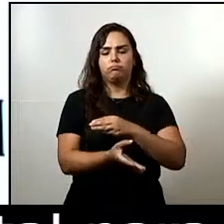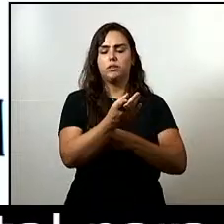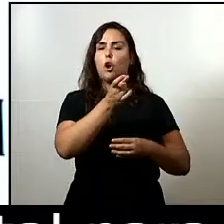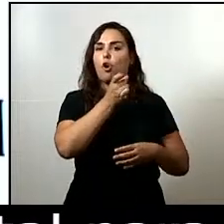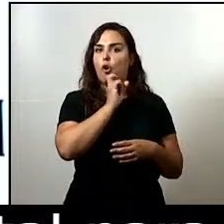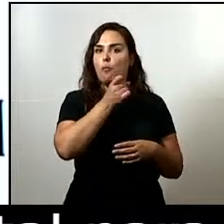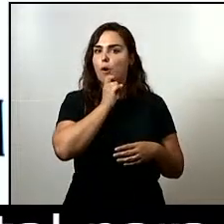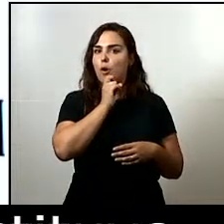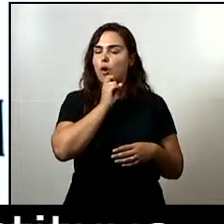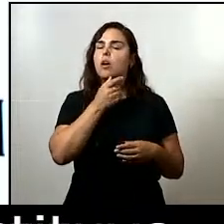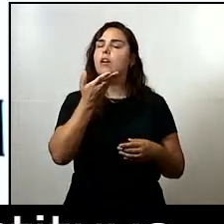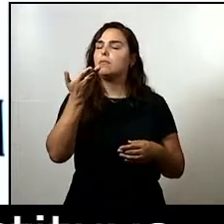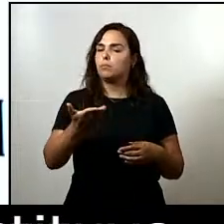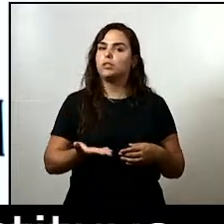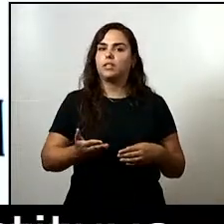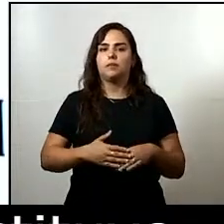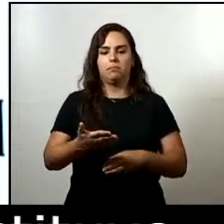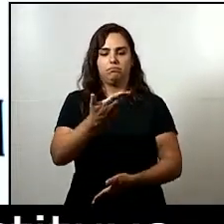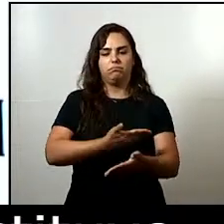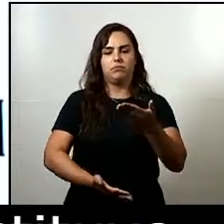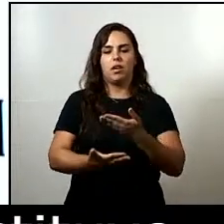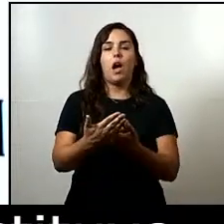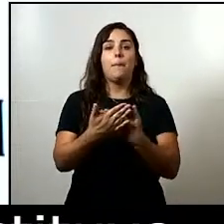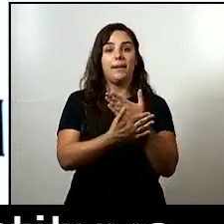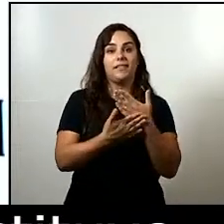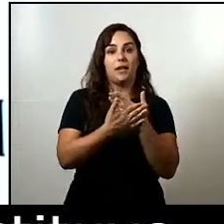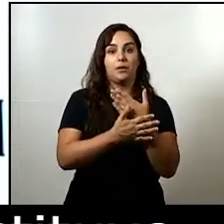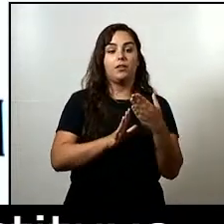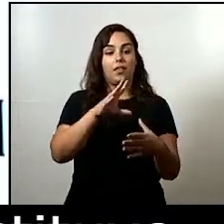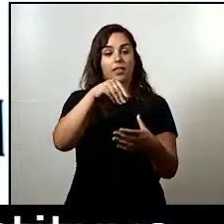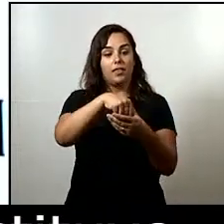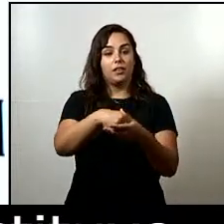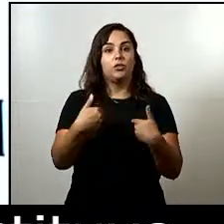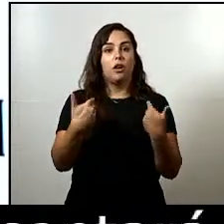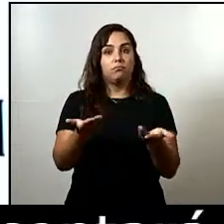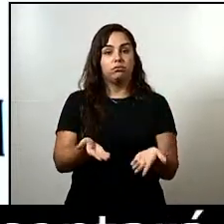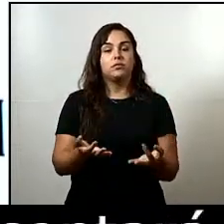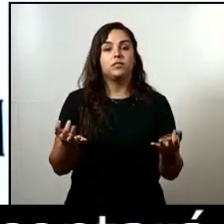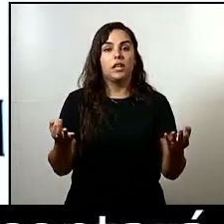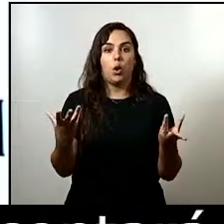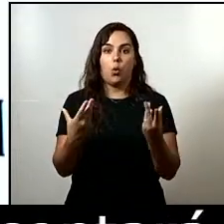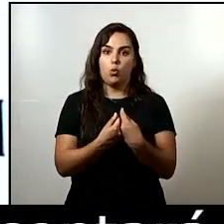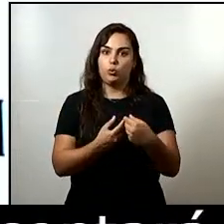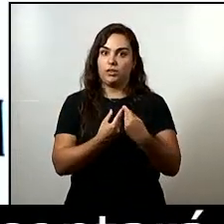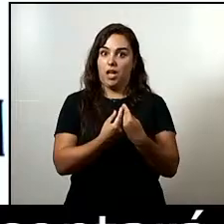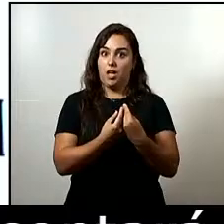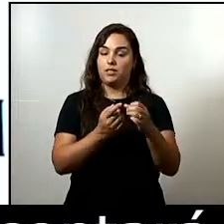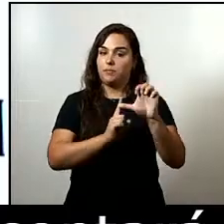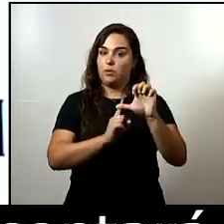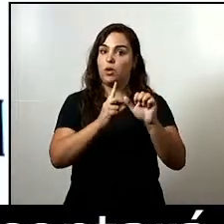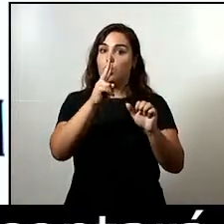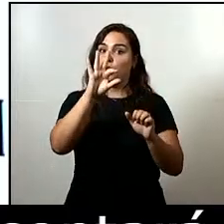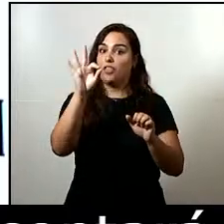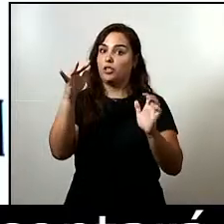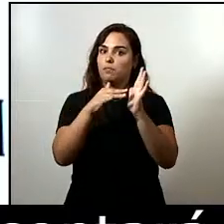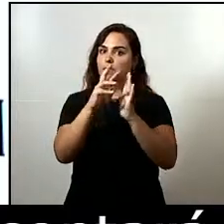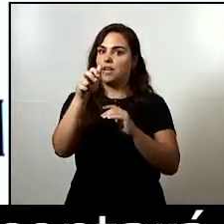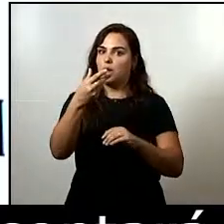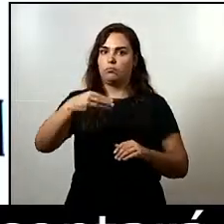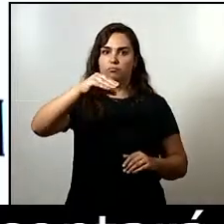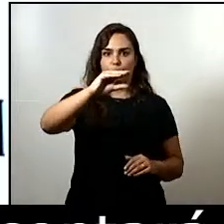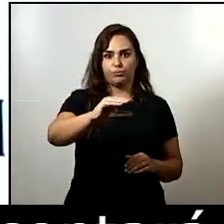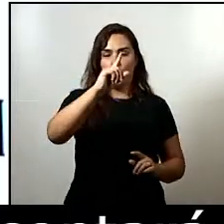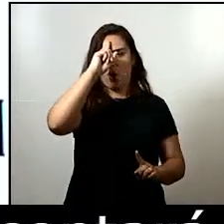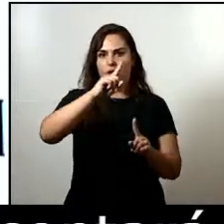un ente de cooperación entre administraciones y contará con una aportación de la Junta de 200.000 euros, con el